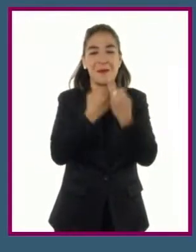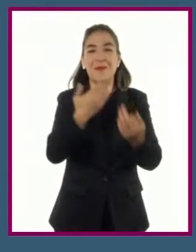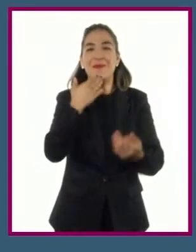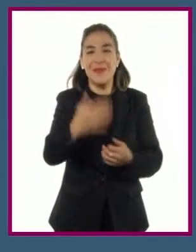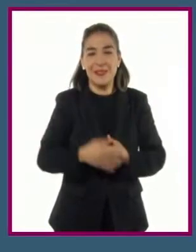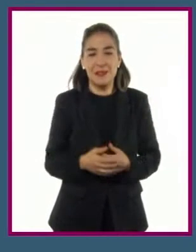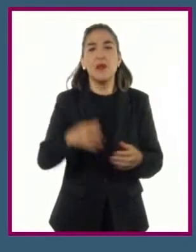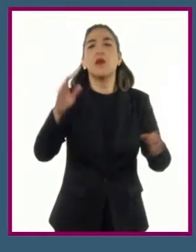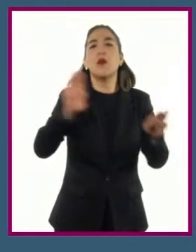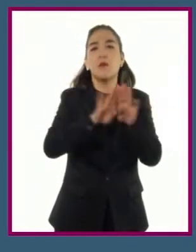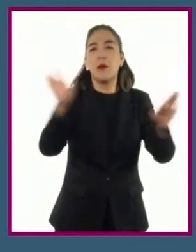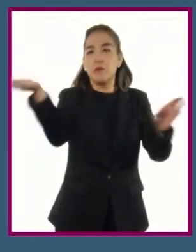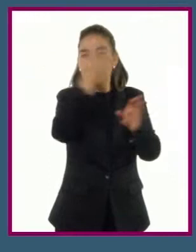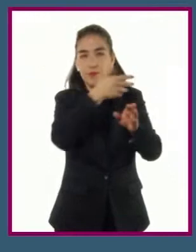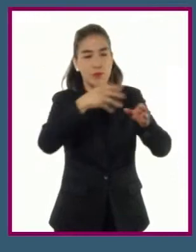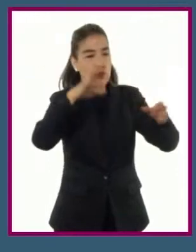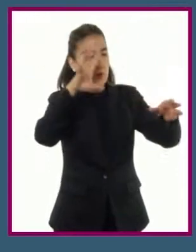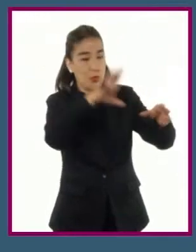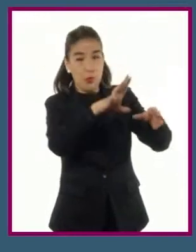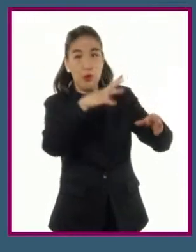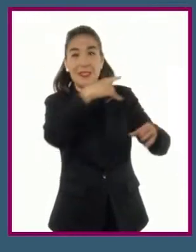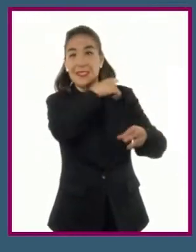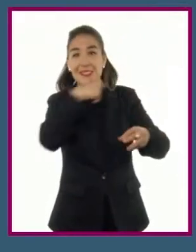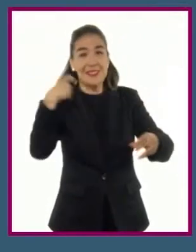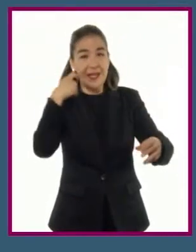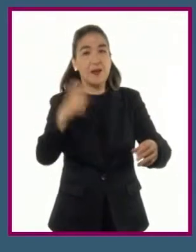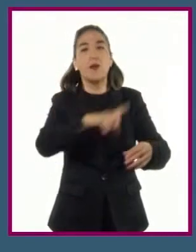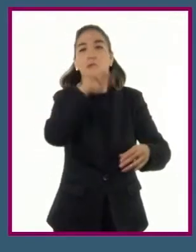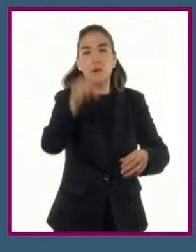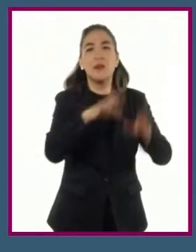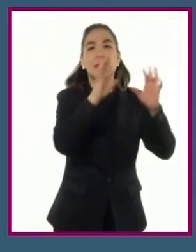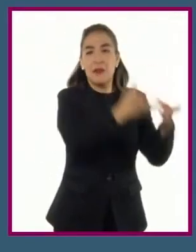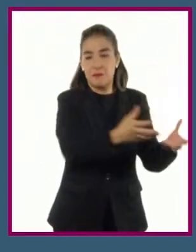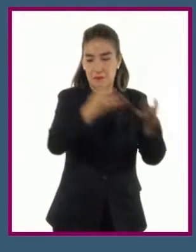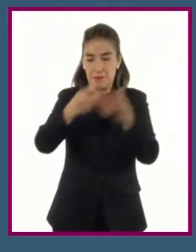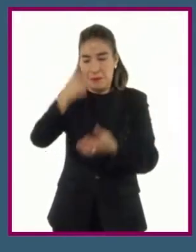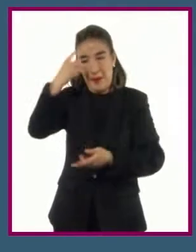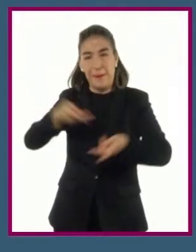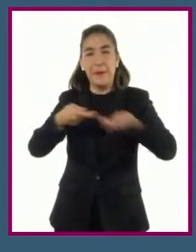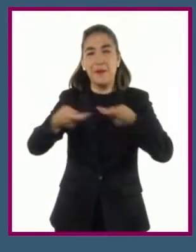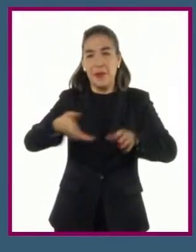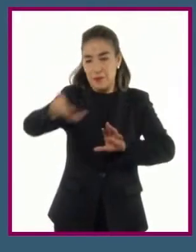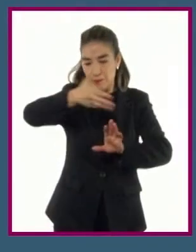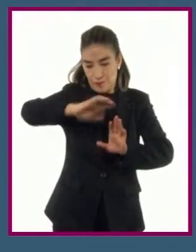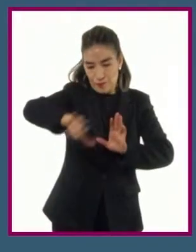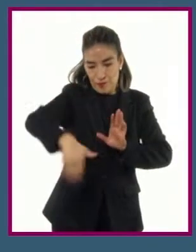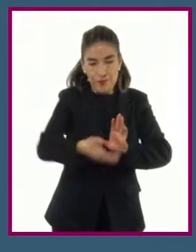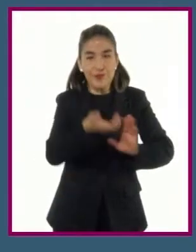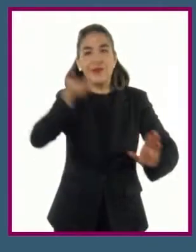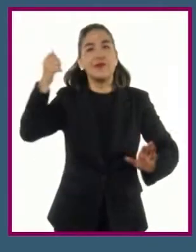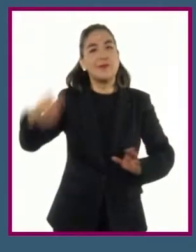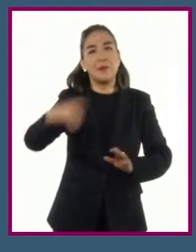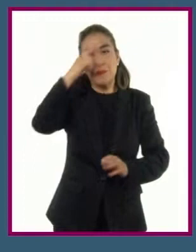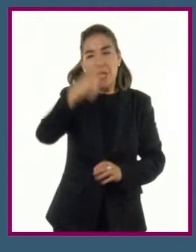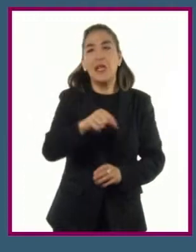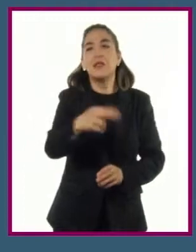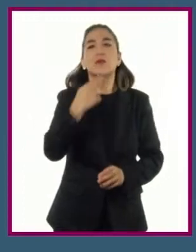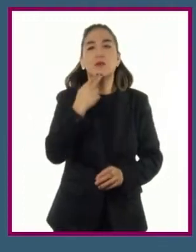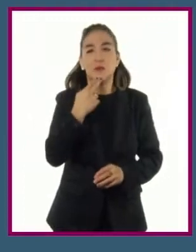cortan o cosechan, se dejan secar y se seleccionan para darles la preparación que requieren con base a la